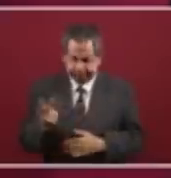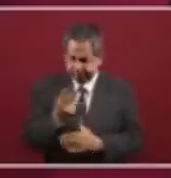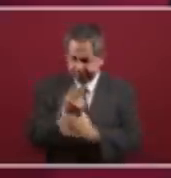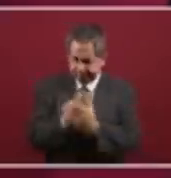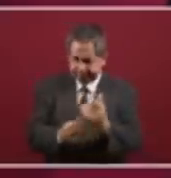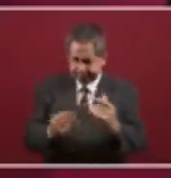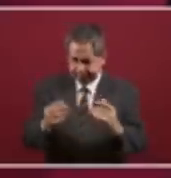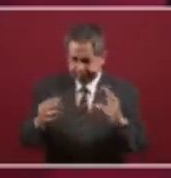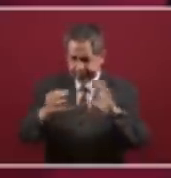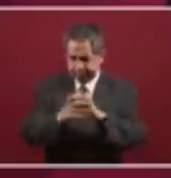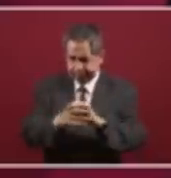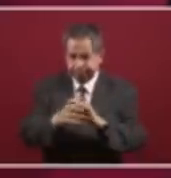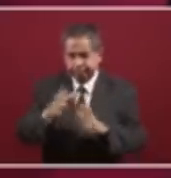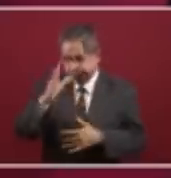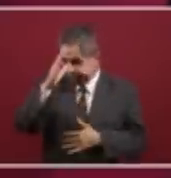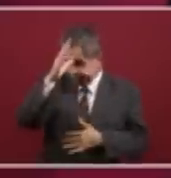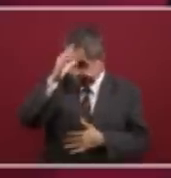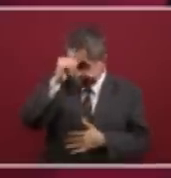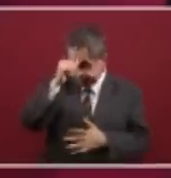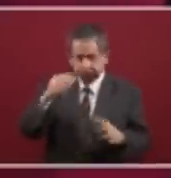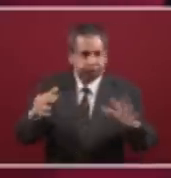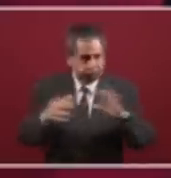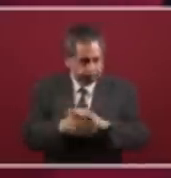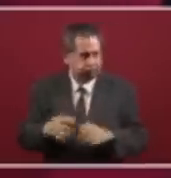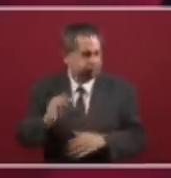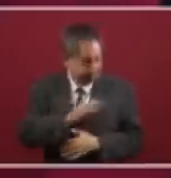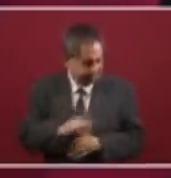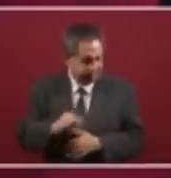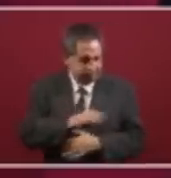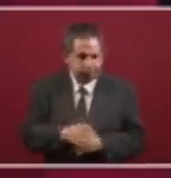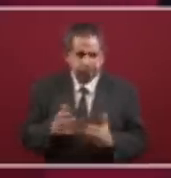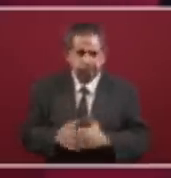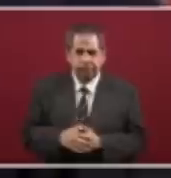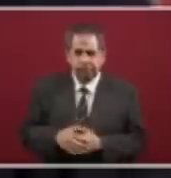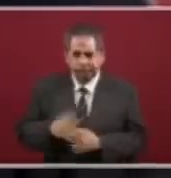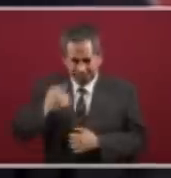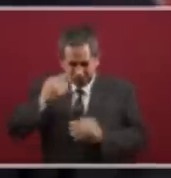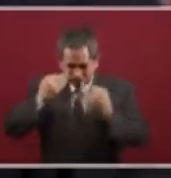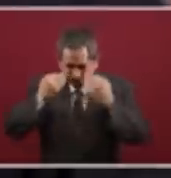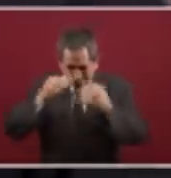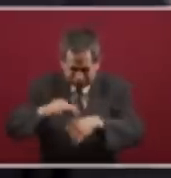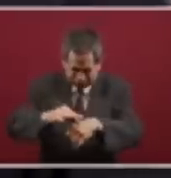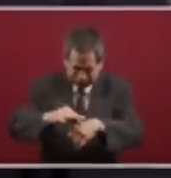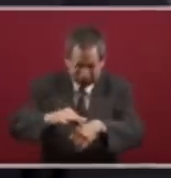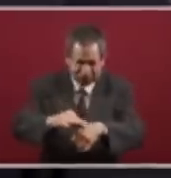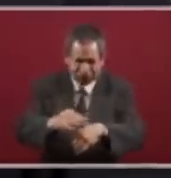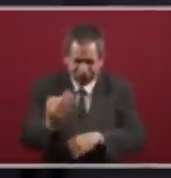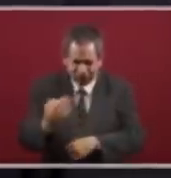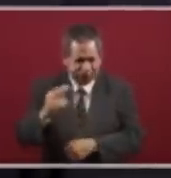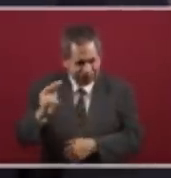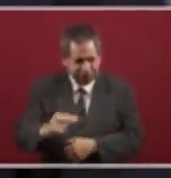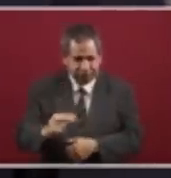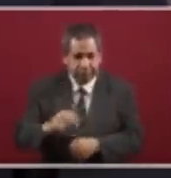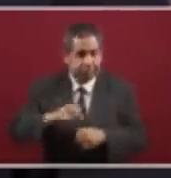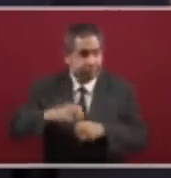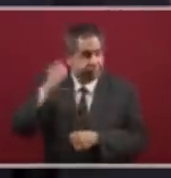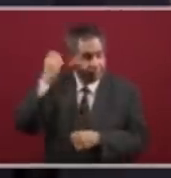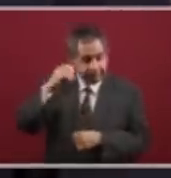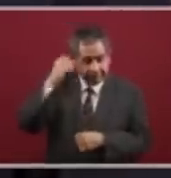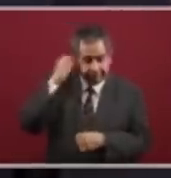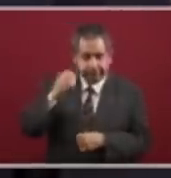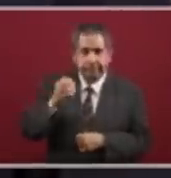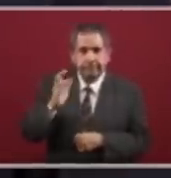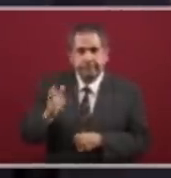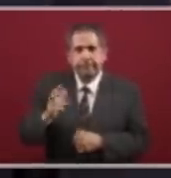a acuerdos me consta en oaxaca